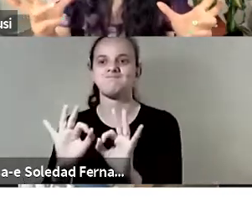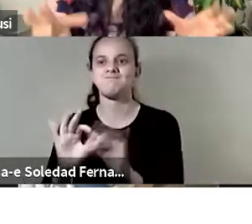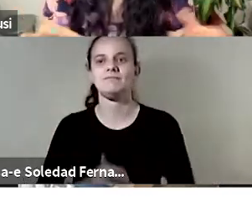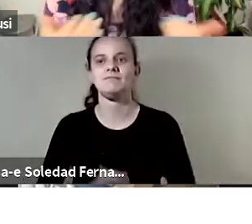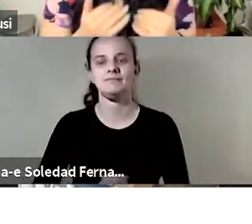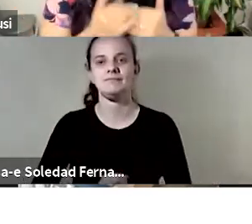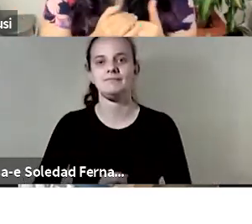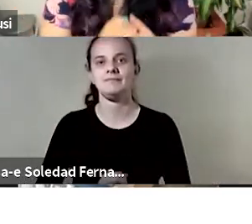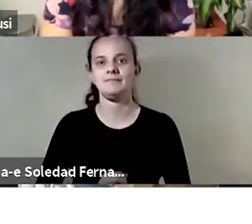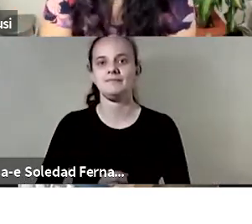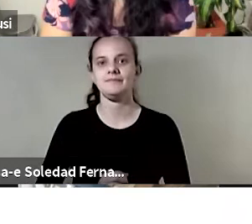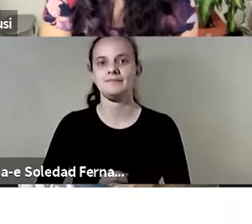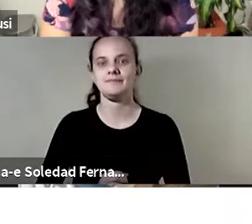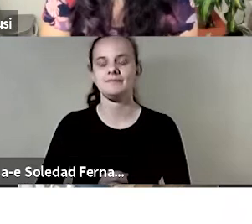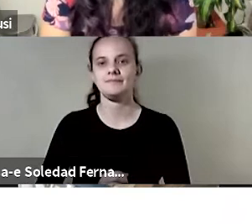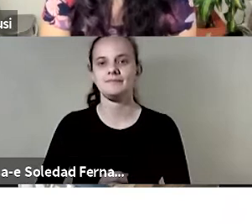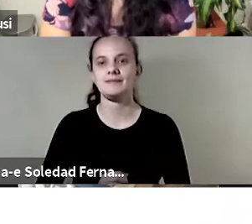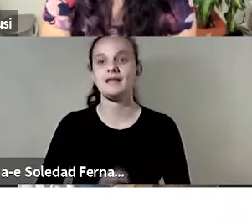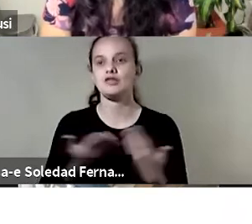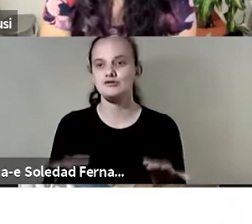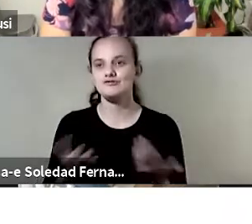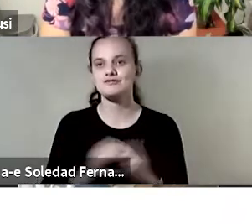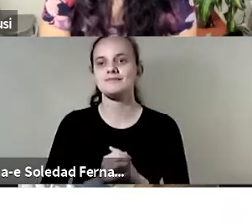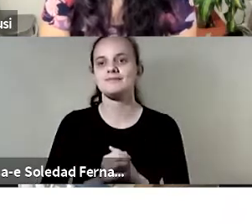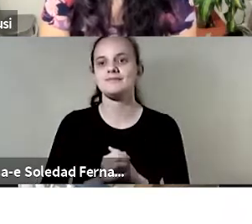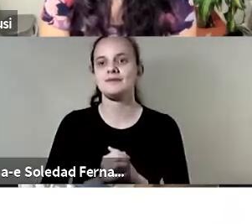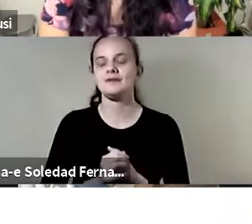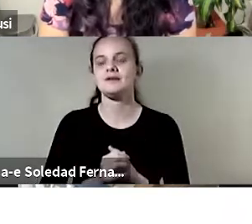sociedad, se puede decir que ahí tenemos accesibilidad.